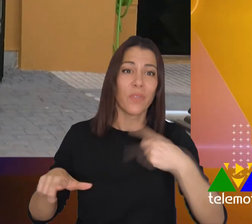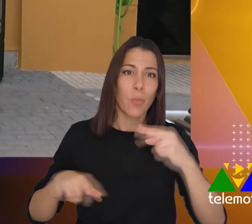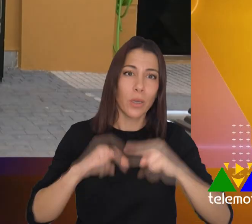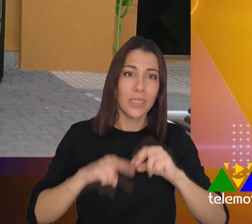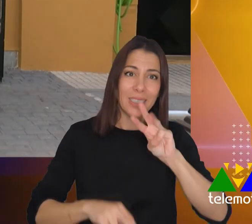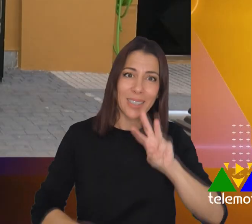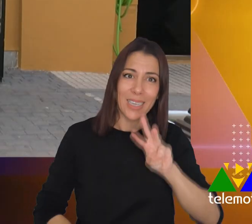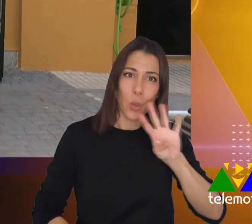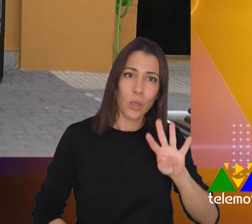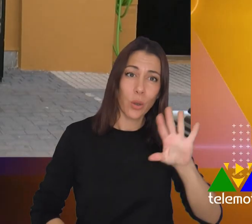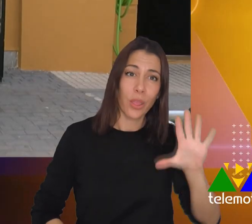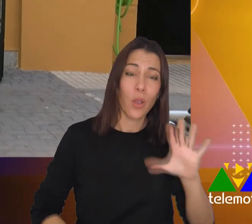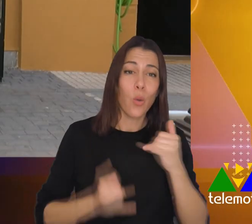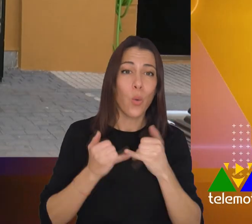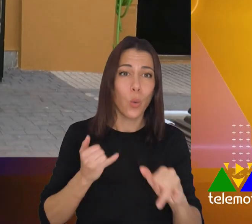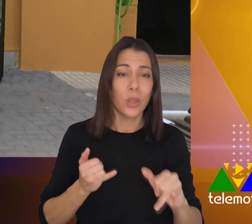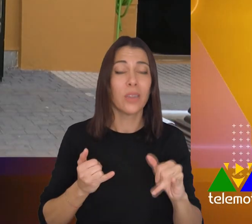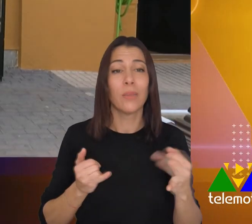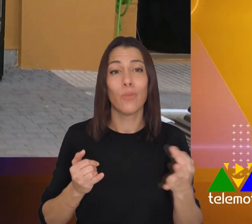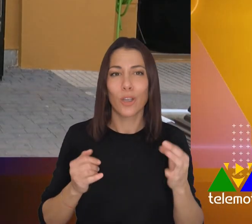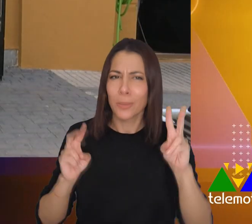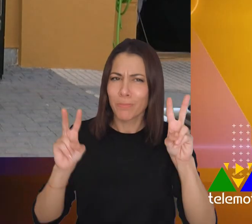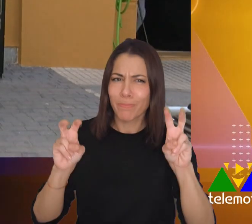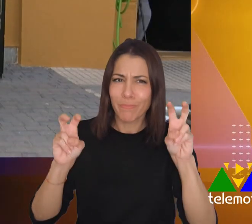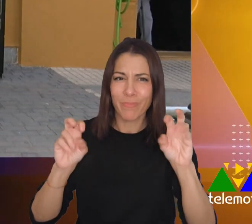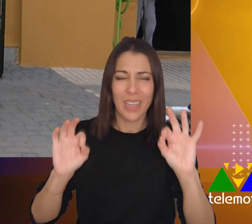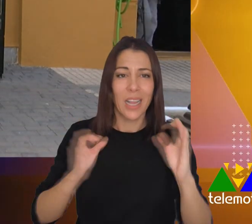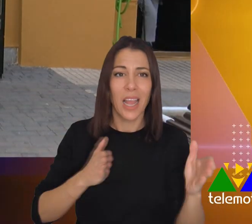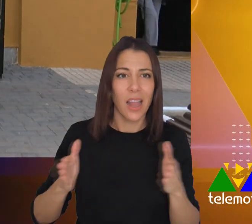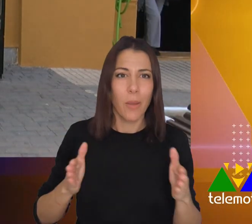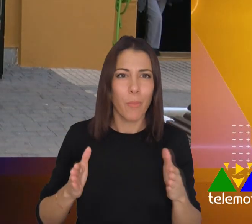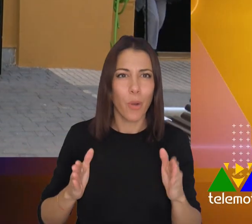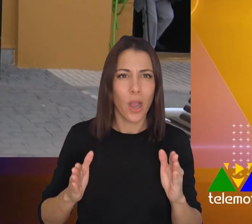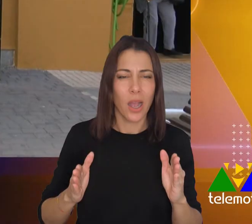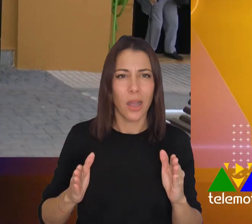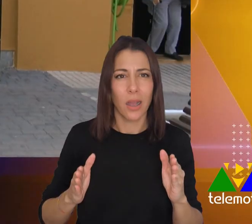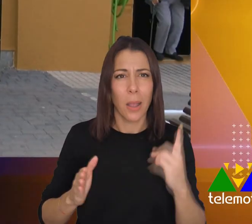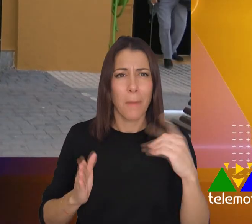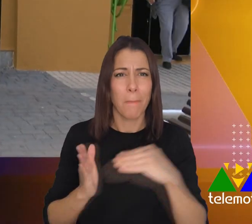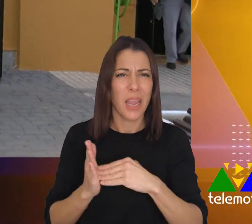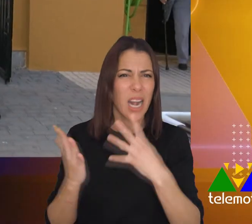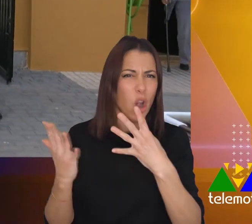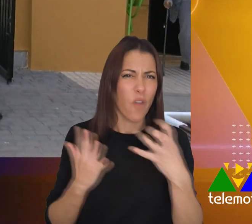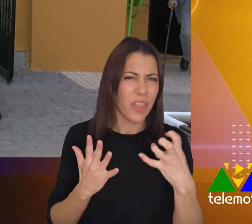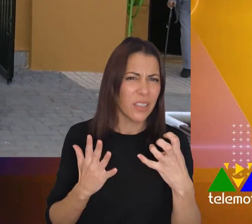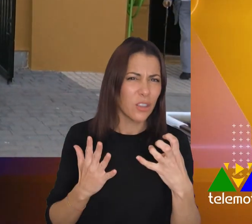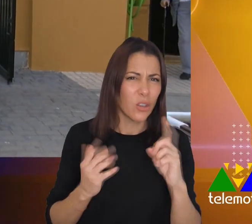4, 5 y el último, entre comillas, de esa época, en